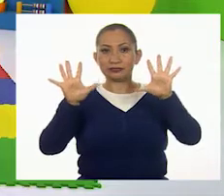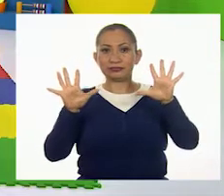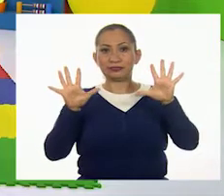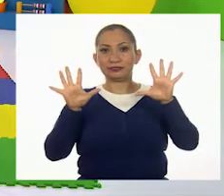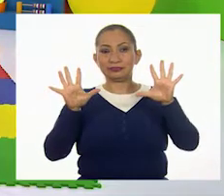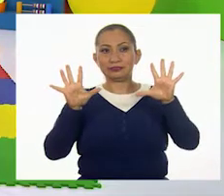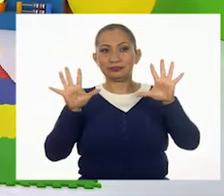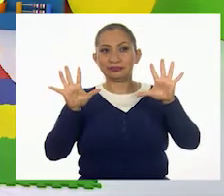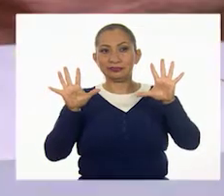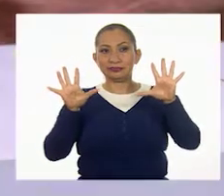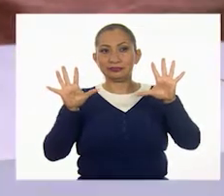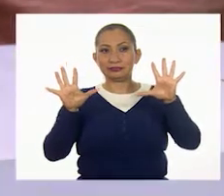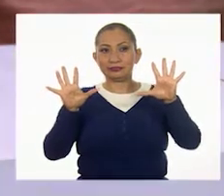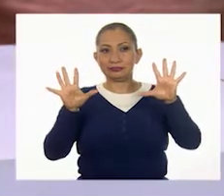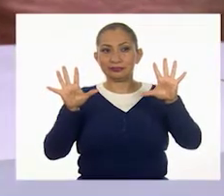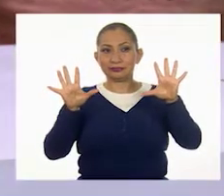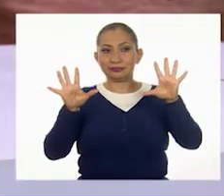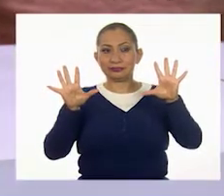Cinco.